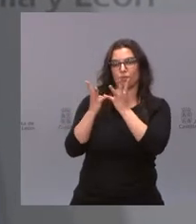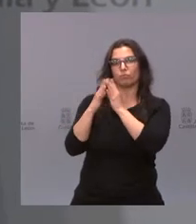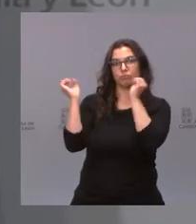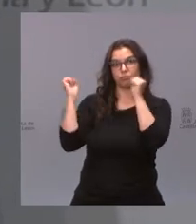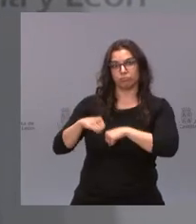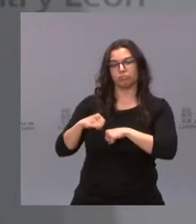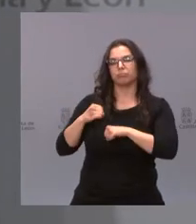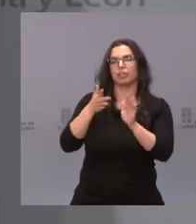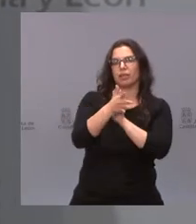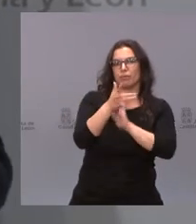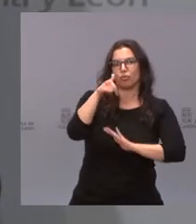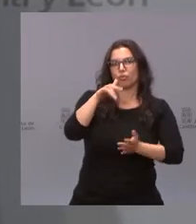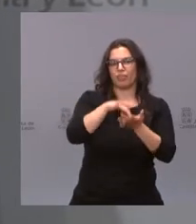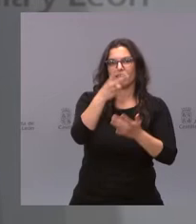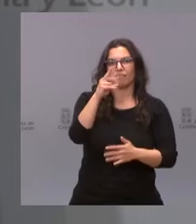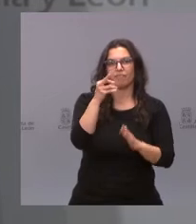mayo.